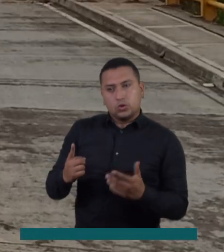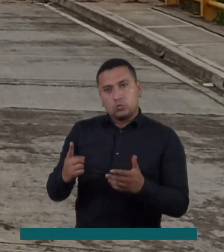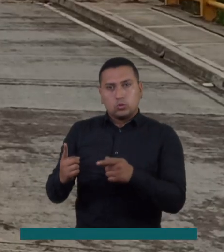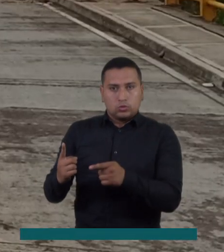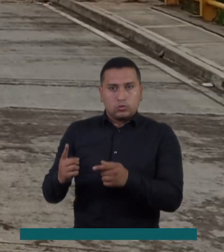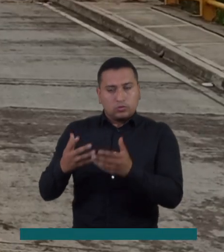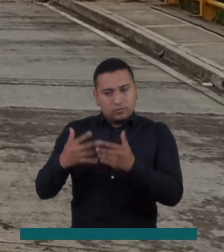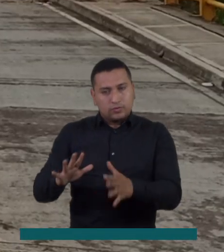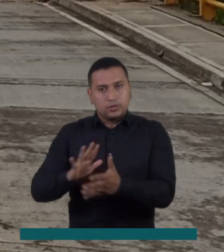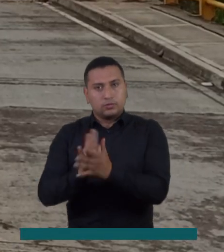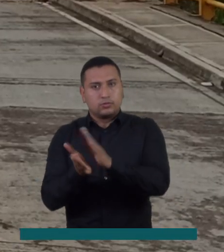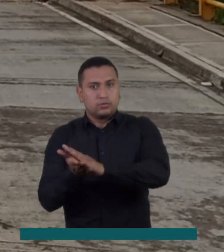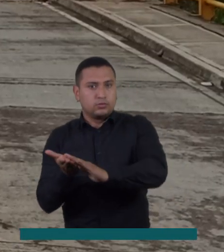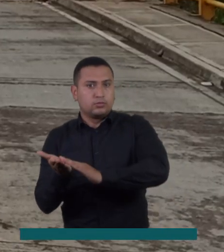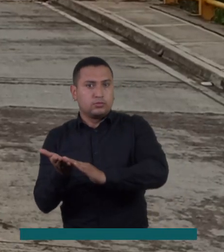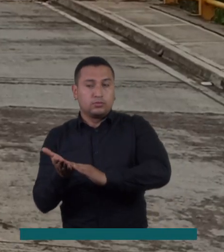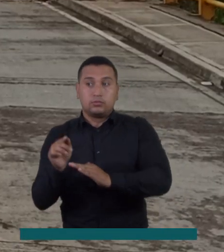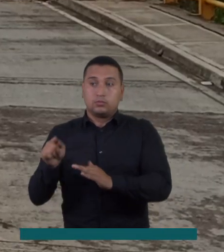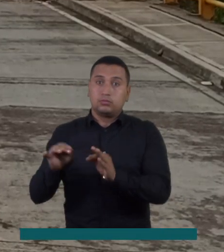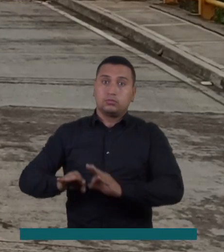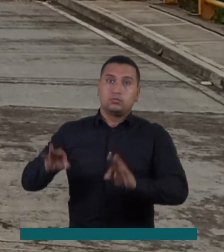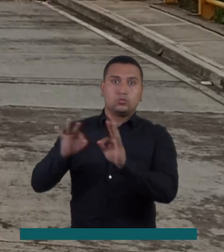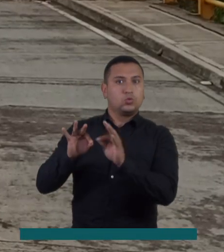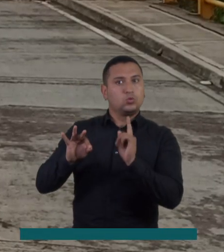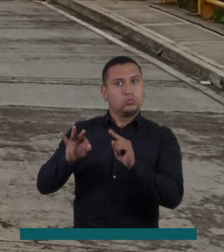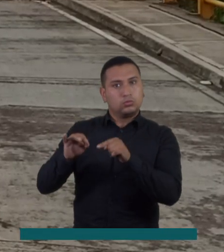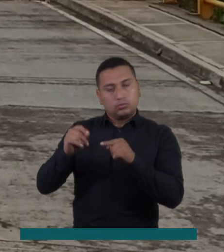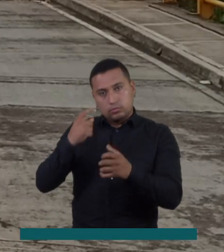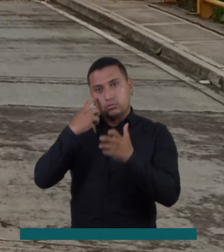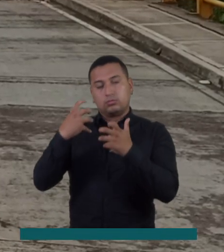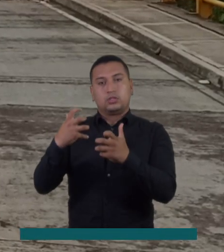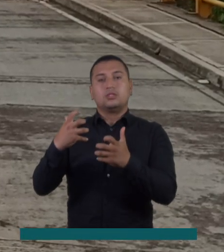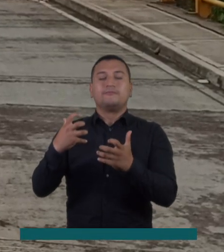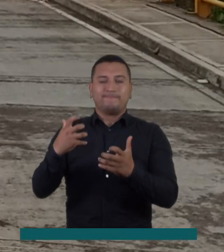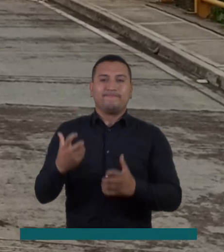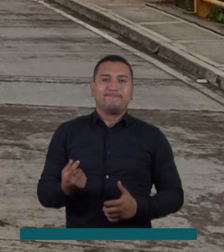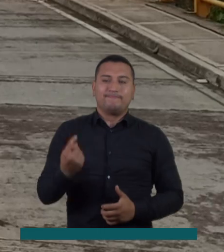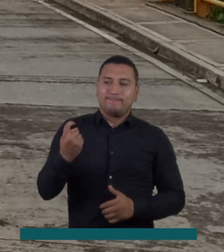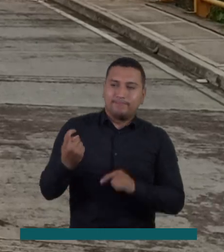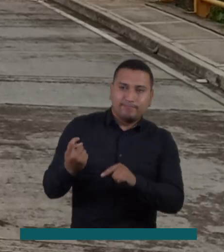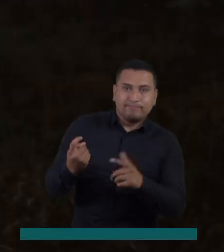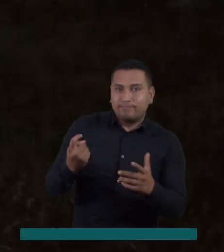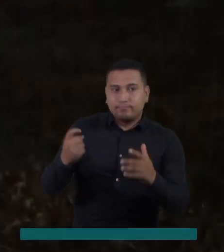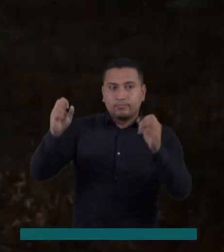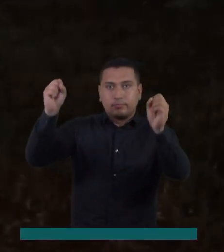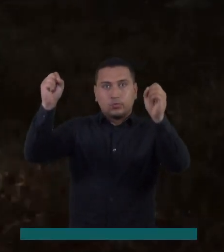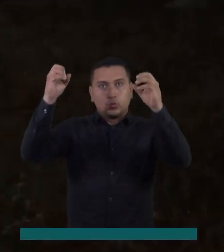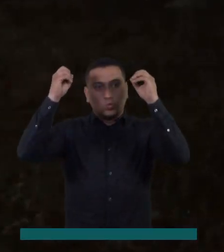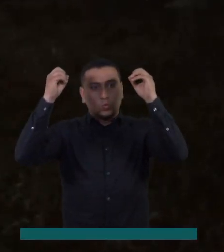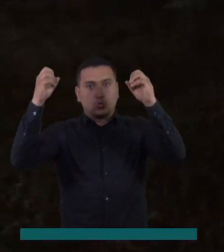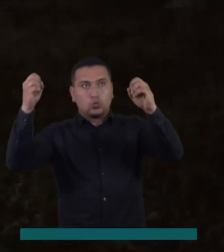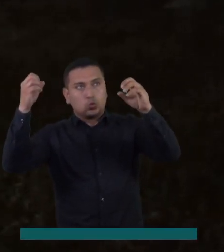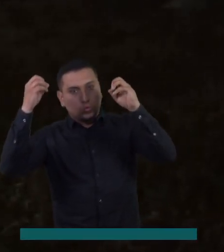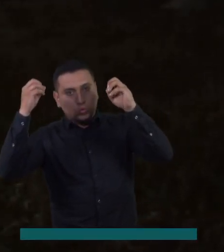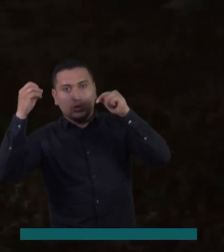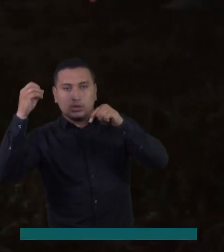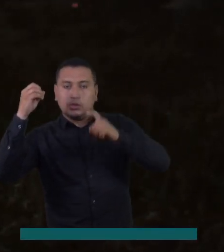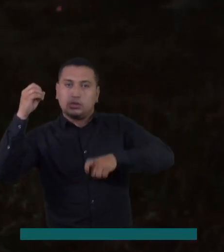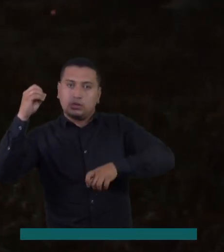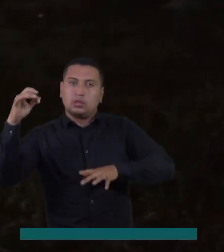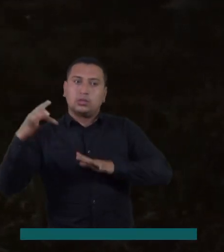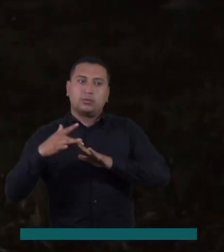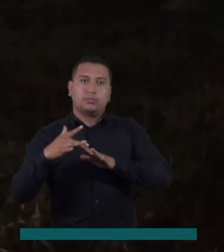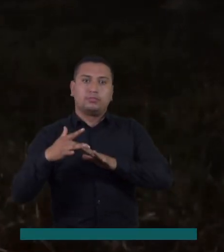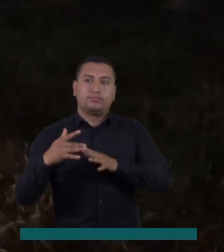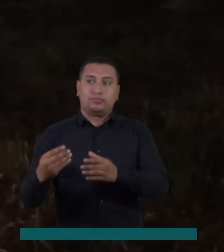Esta obra es de gran importancia por la magnitud que representa, aunque tiene sus reparos, porque no tiene la iluminación respectiva que necesita y no